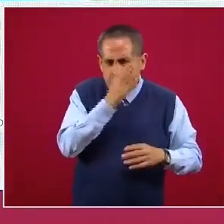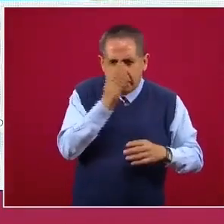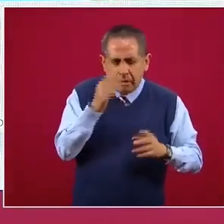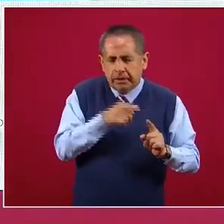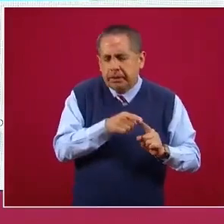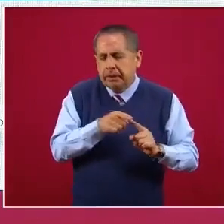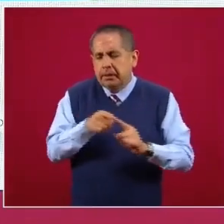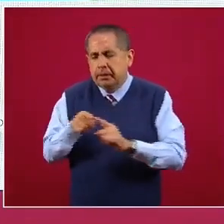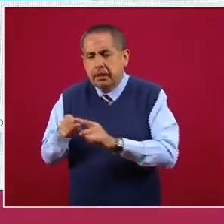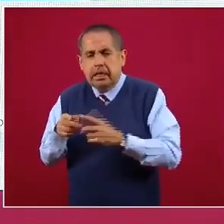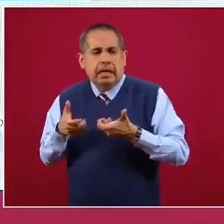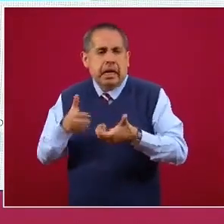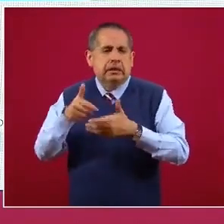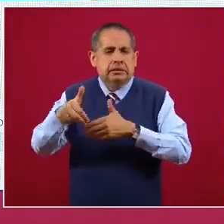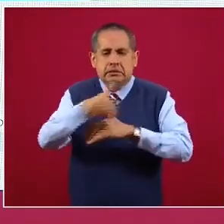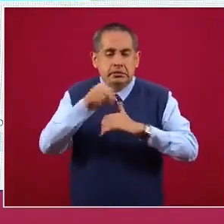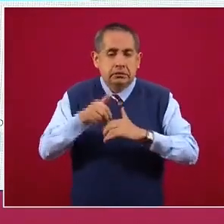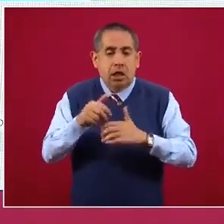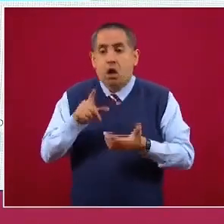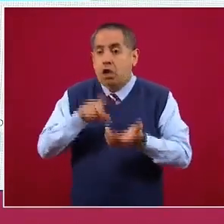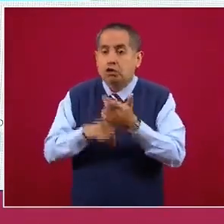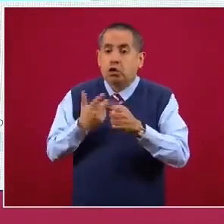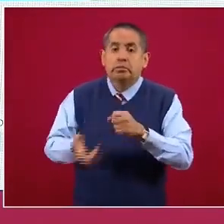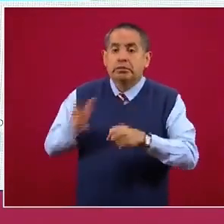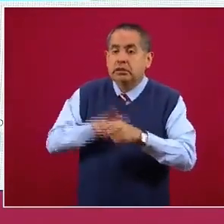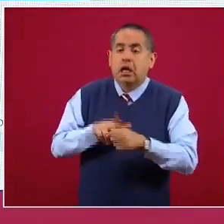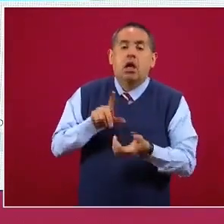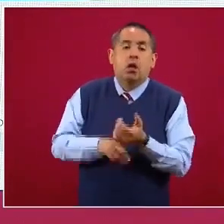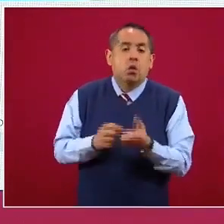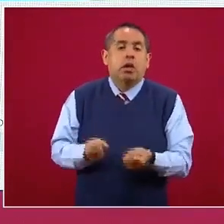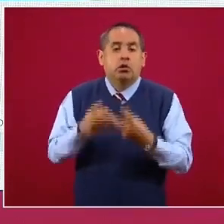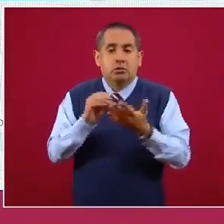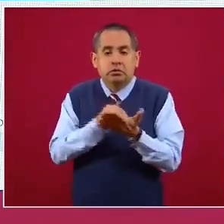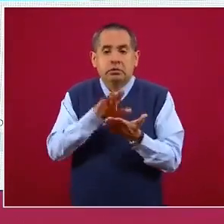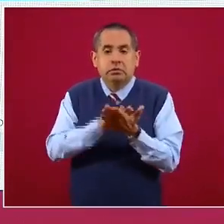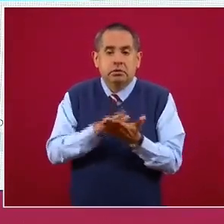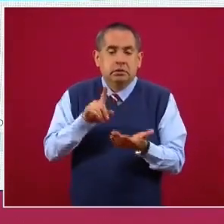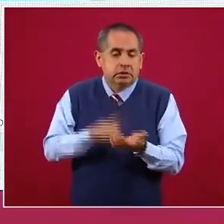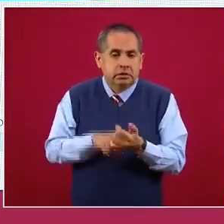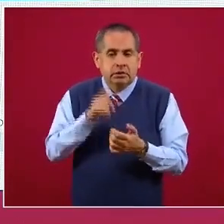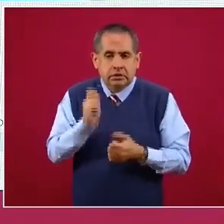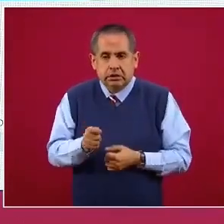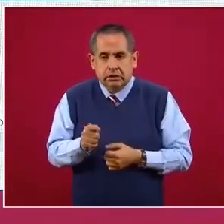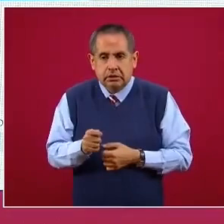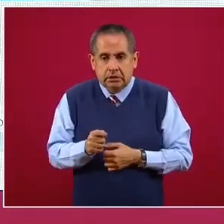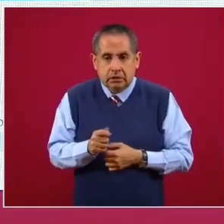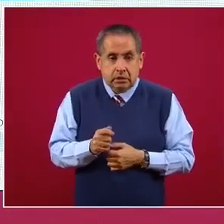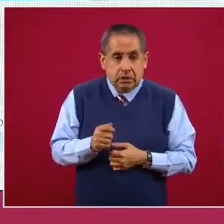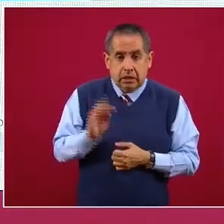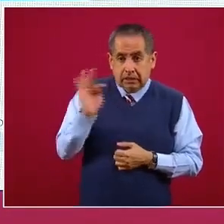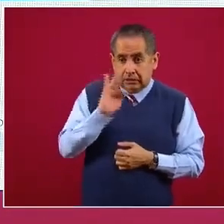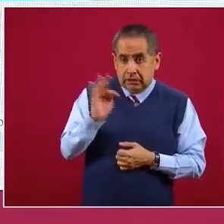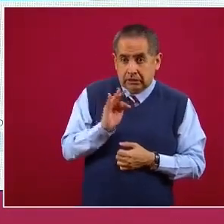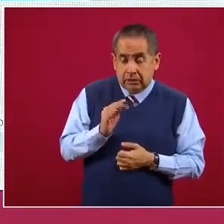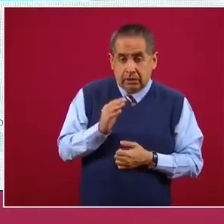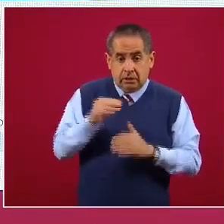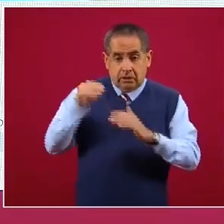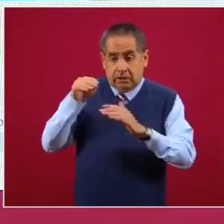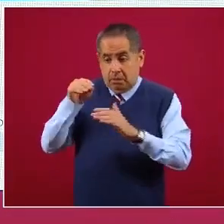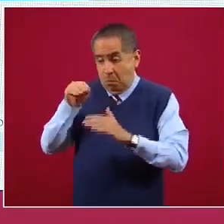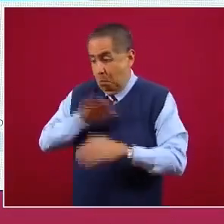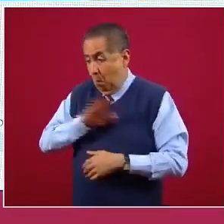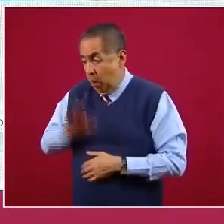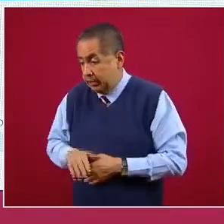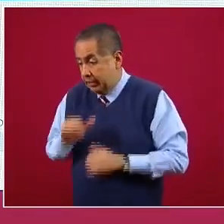están ambulatorias y para los casos hospitalizados tenemos documentado que si no han tenido un lamentable